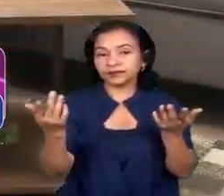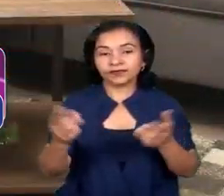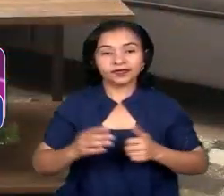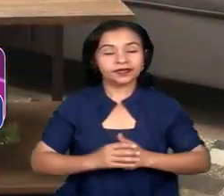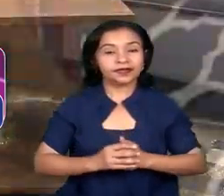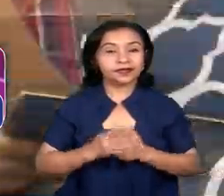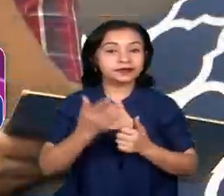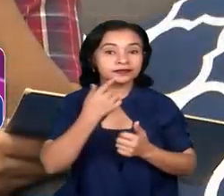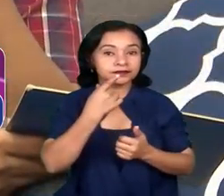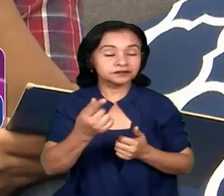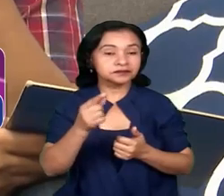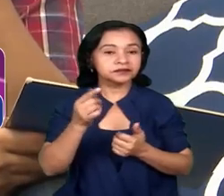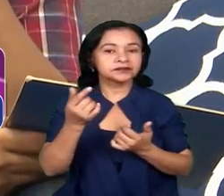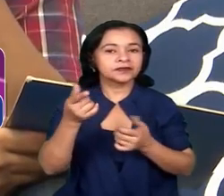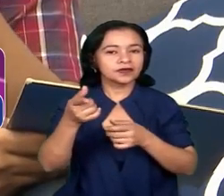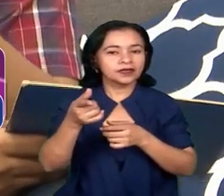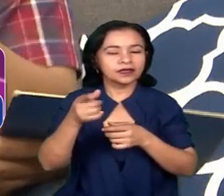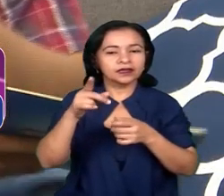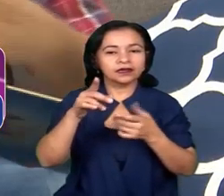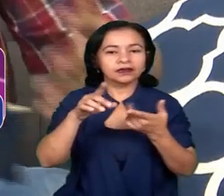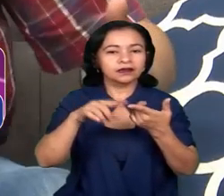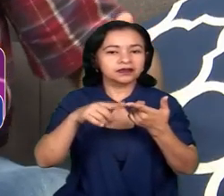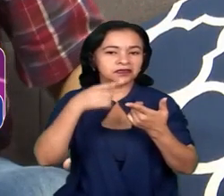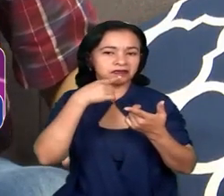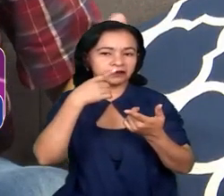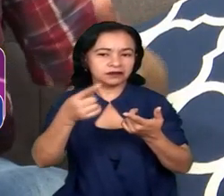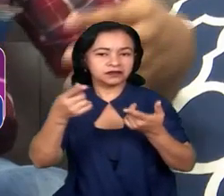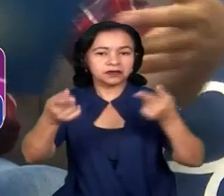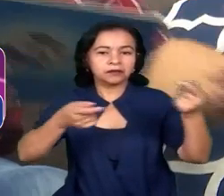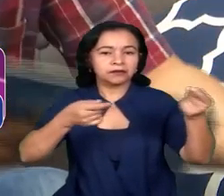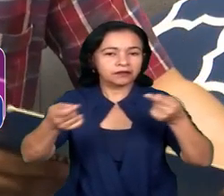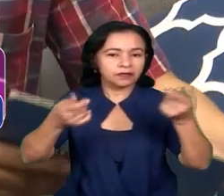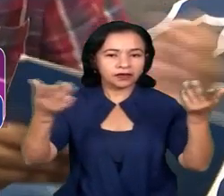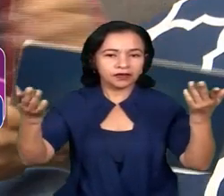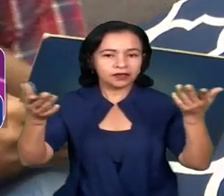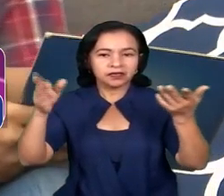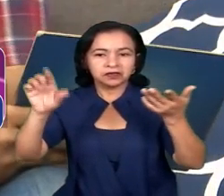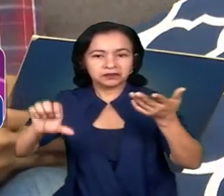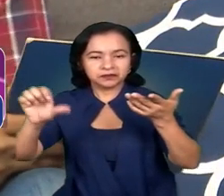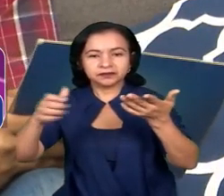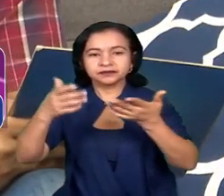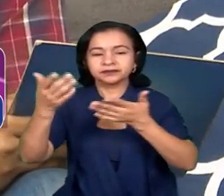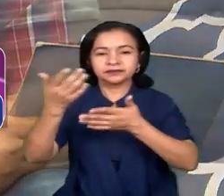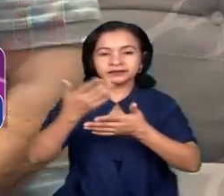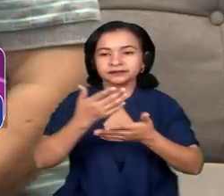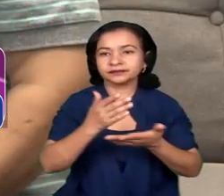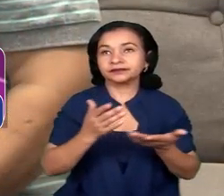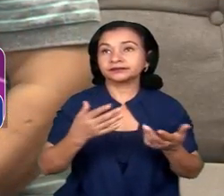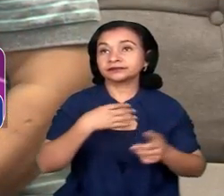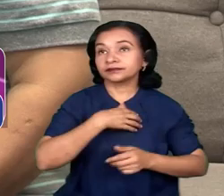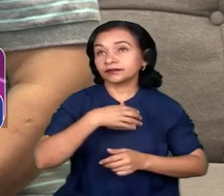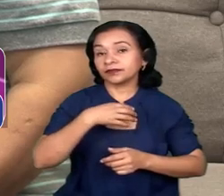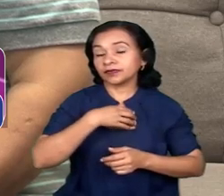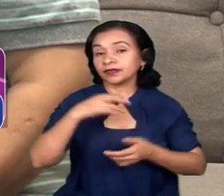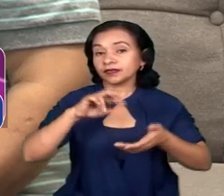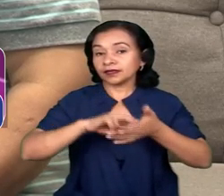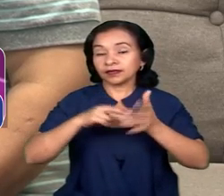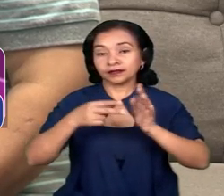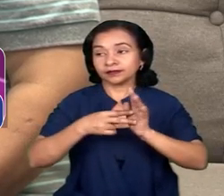y trataron de minimizar el Black Weekend a partir de los comerciantes, a partir de los pequeños empresarios de Nicaragua. Nosotros en ese